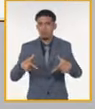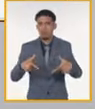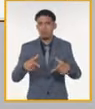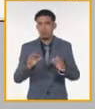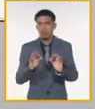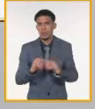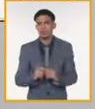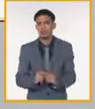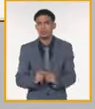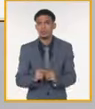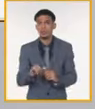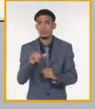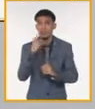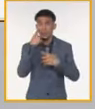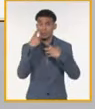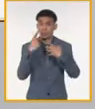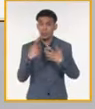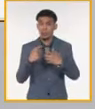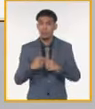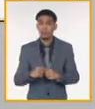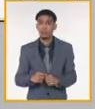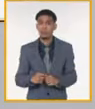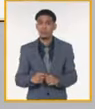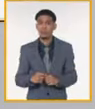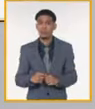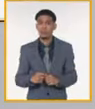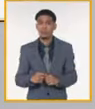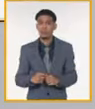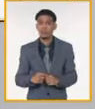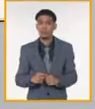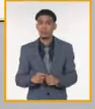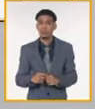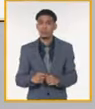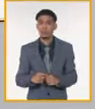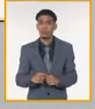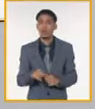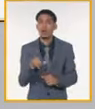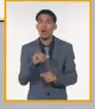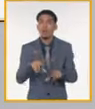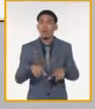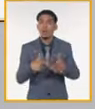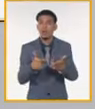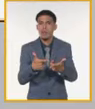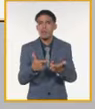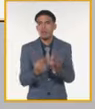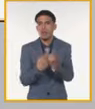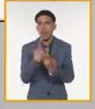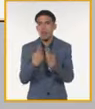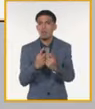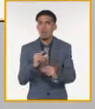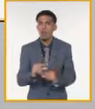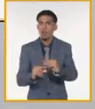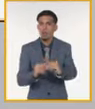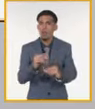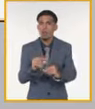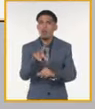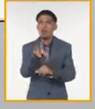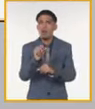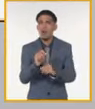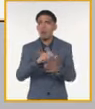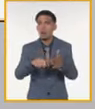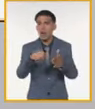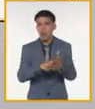reconociendo también al Lin un nivel de sus declaraciones incumplimiento En lo cual se ha venido reforzando estrategia de